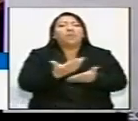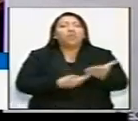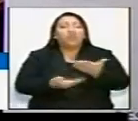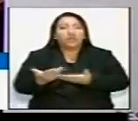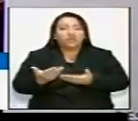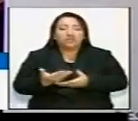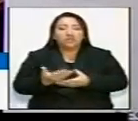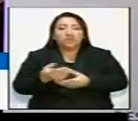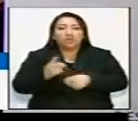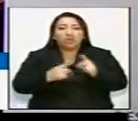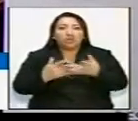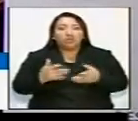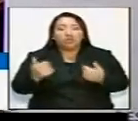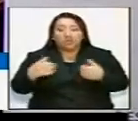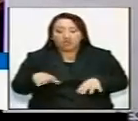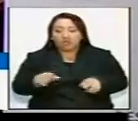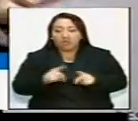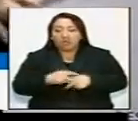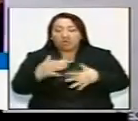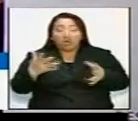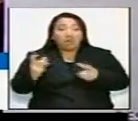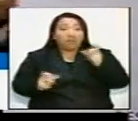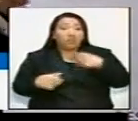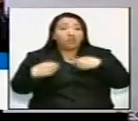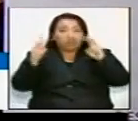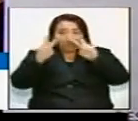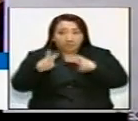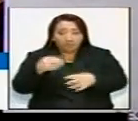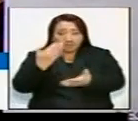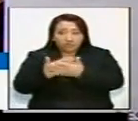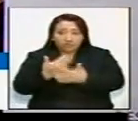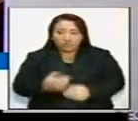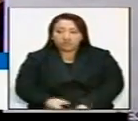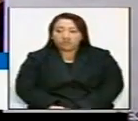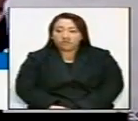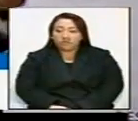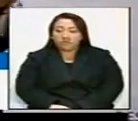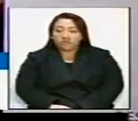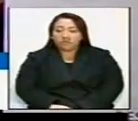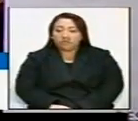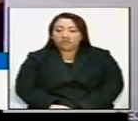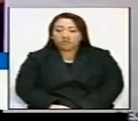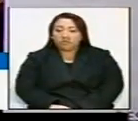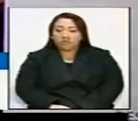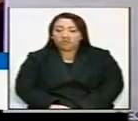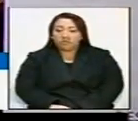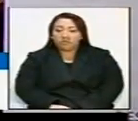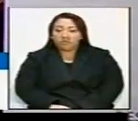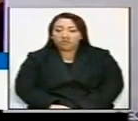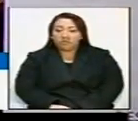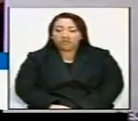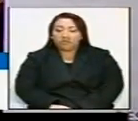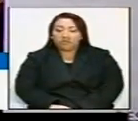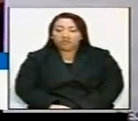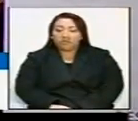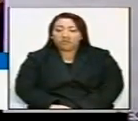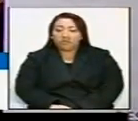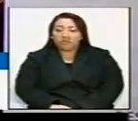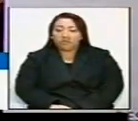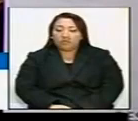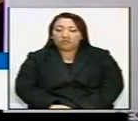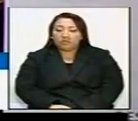en una también de las cosas que cualquier persona puede ver las propuestas de las diferentes partes interesadas sobre cualquier